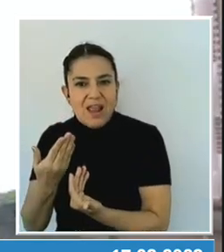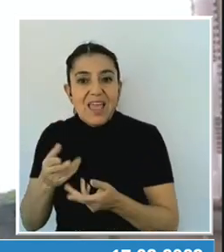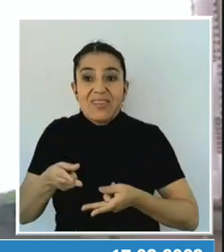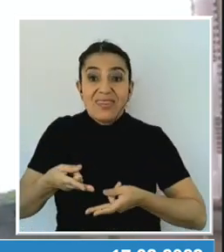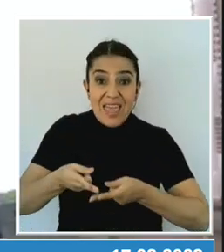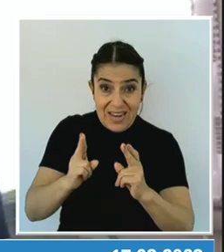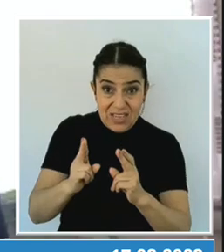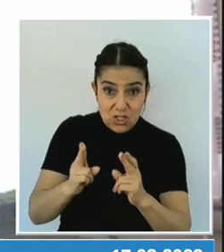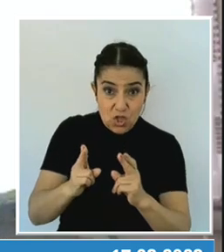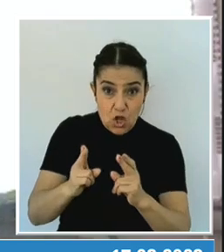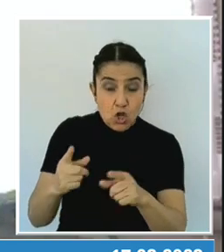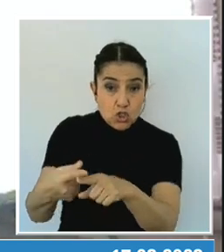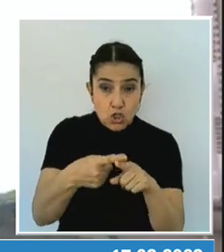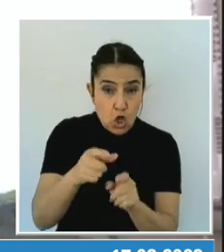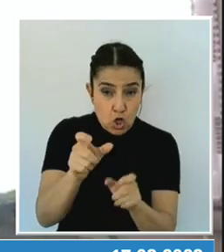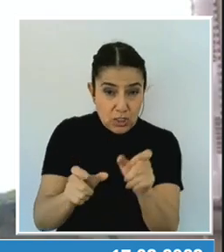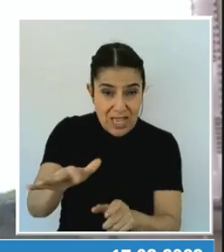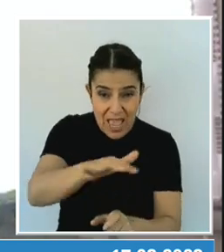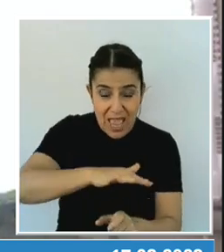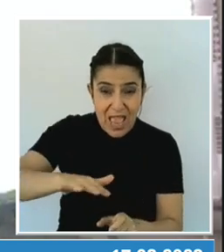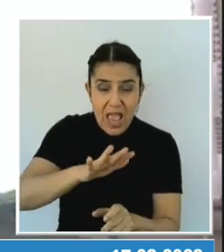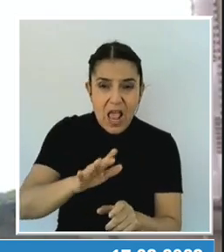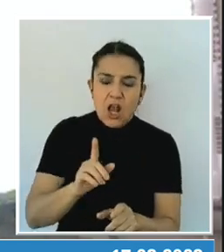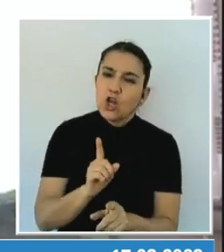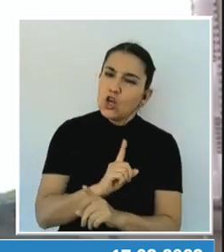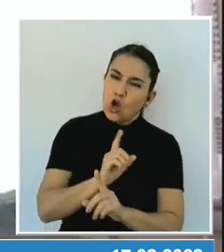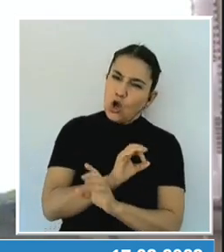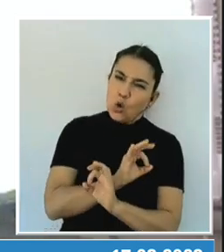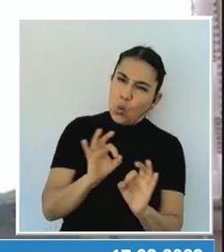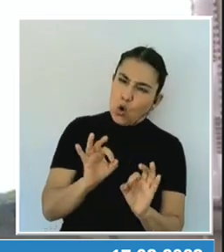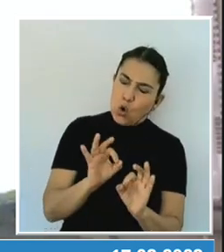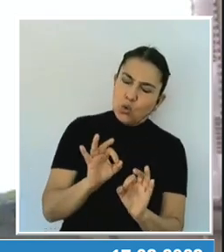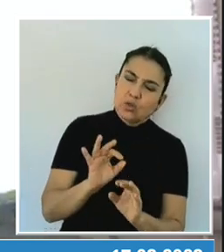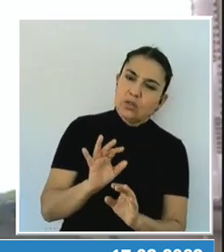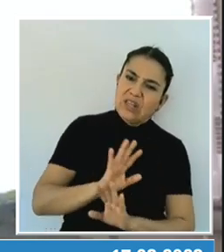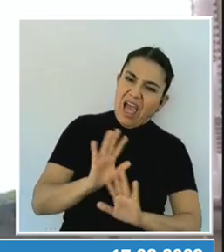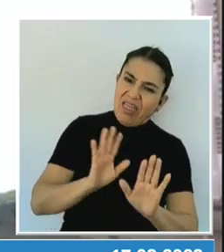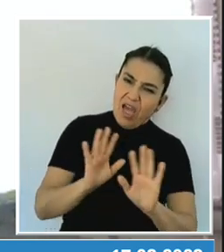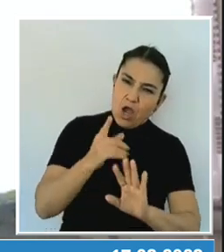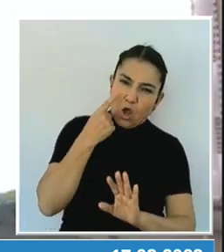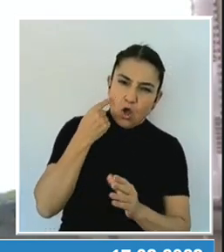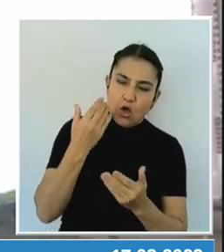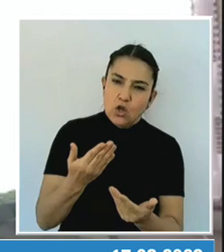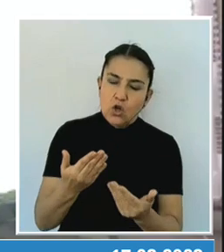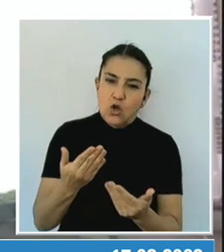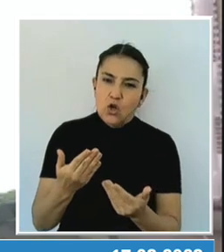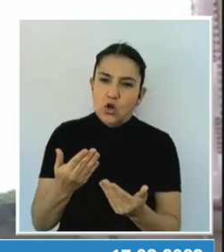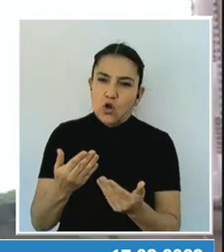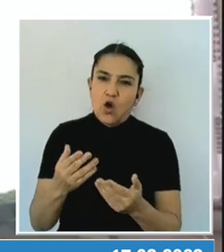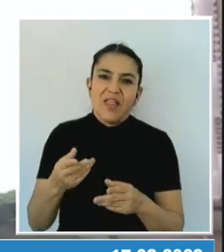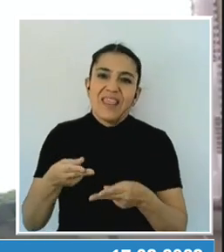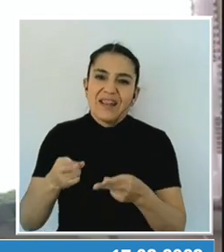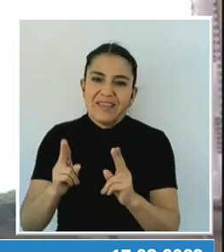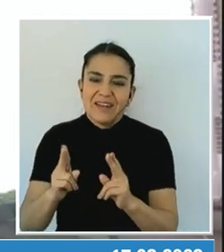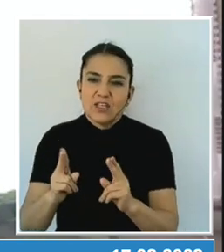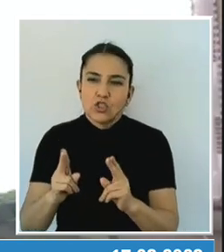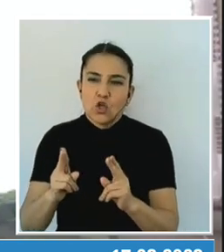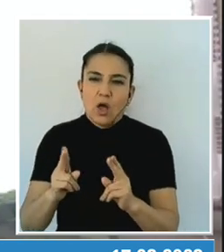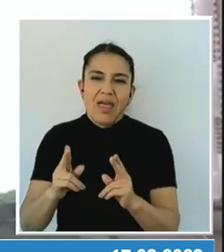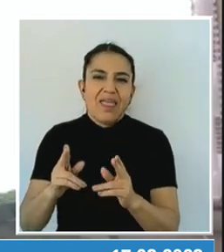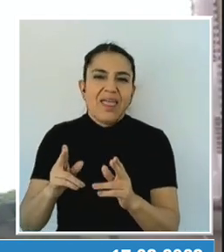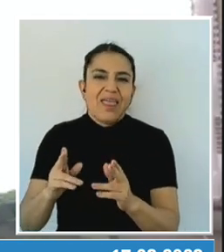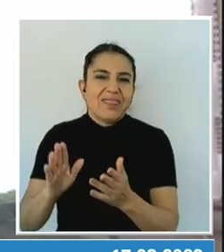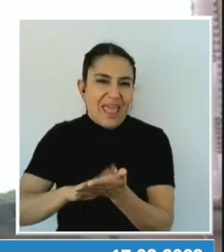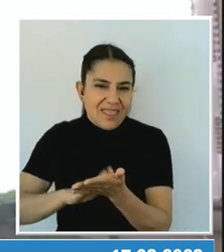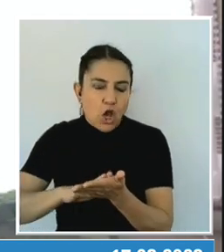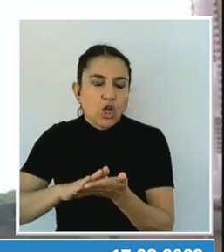no conozco ninguna teórica de género, ninguna, mucho menos teóricas que se dediquen al derecho, que